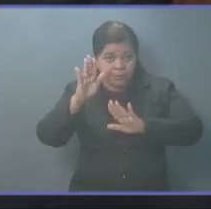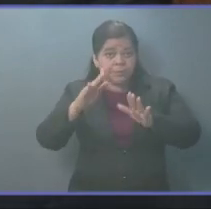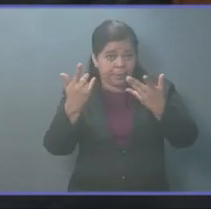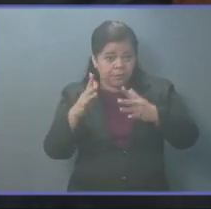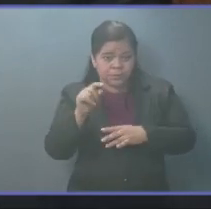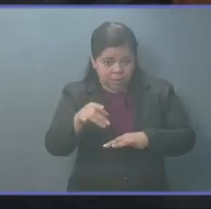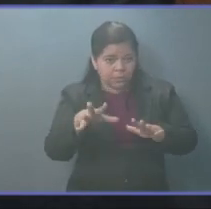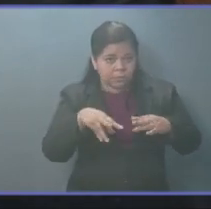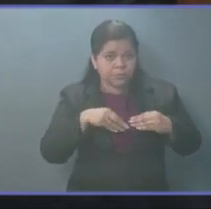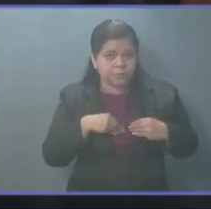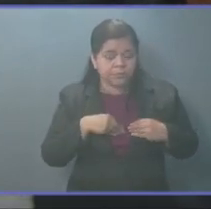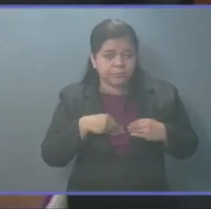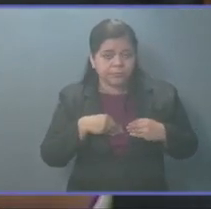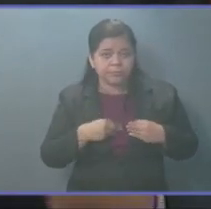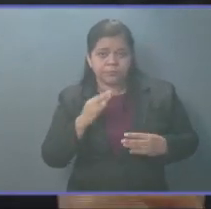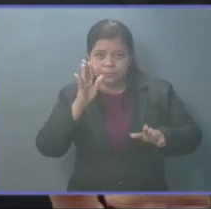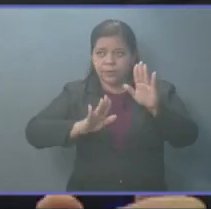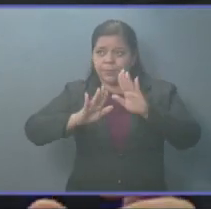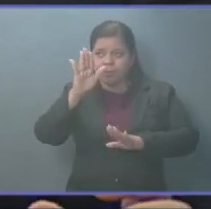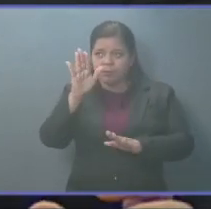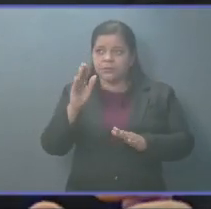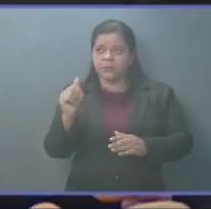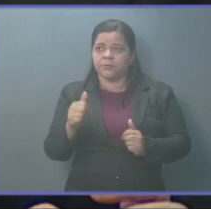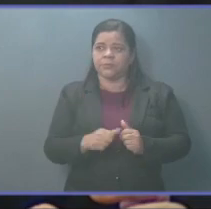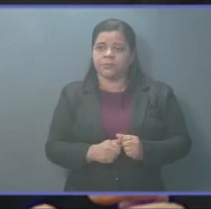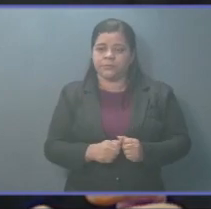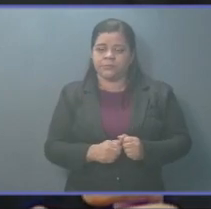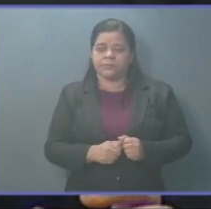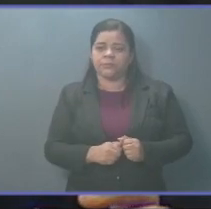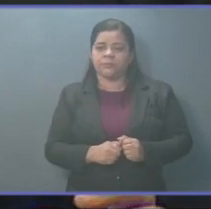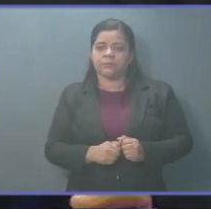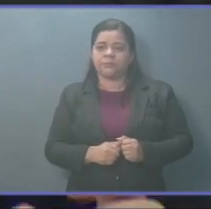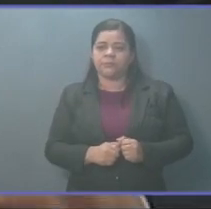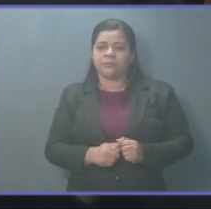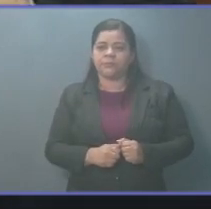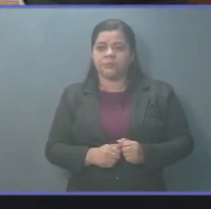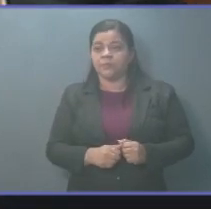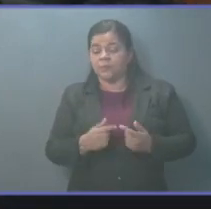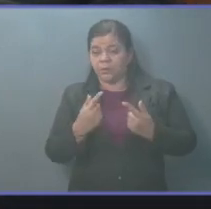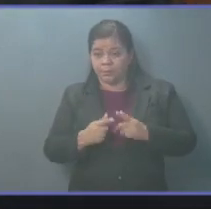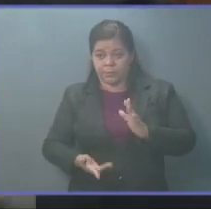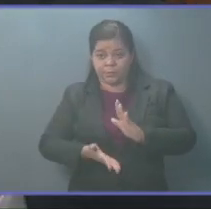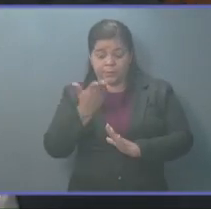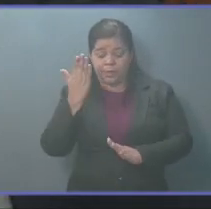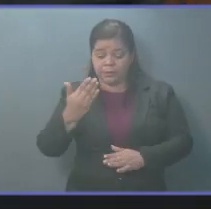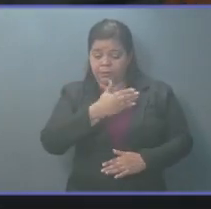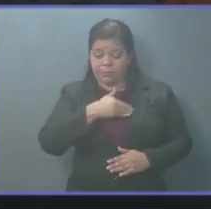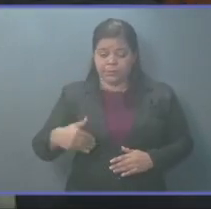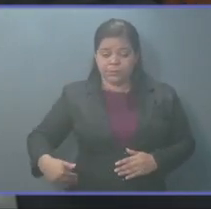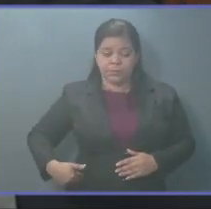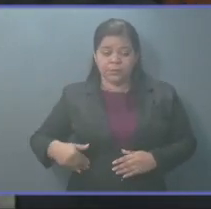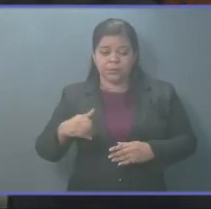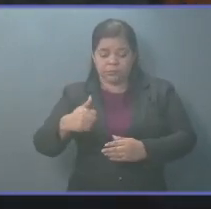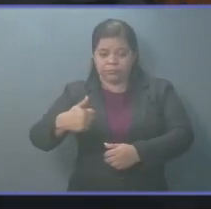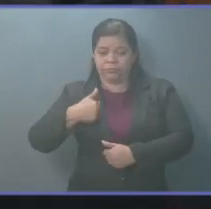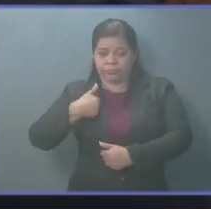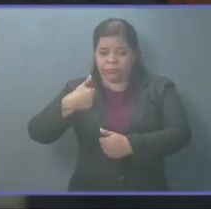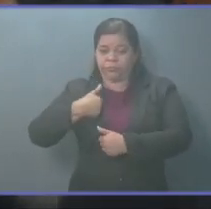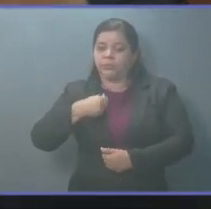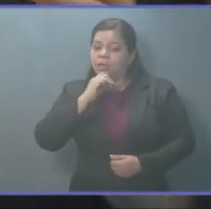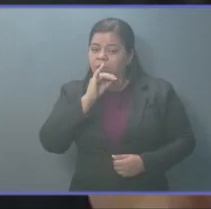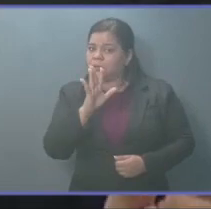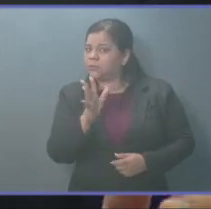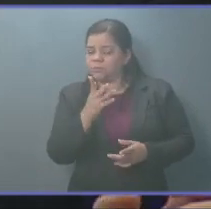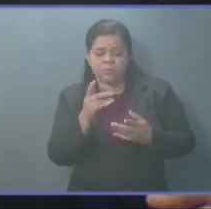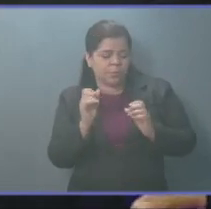aceptó que participaron unidades de la Fuerza Armada, más el batallón presidencial, por quien usted ha dicho que no